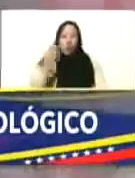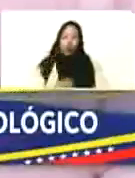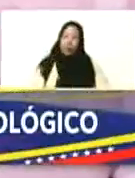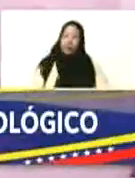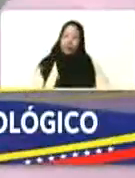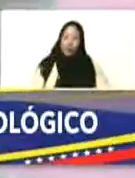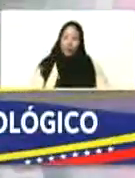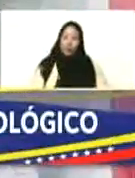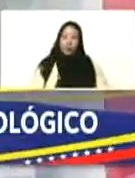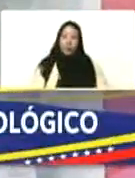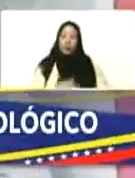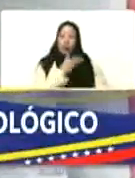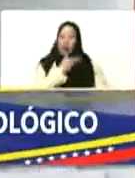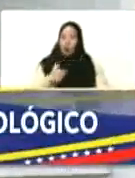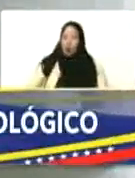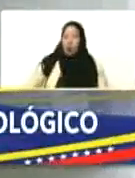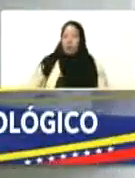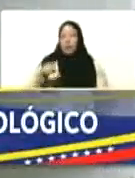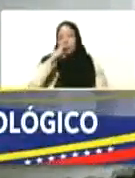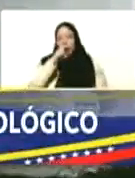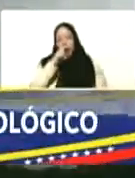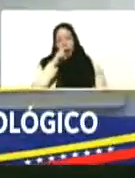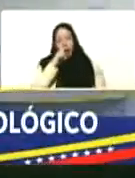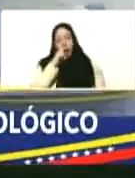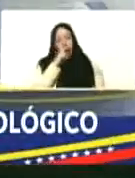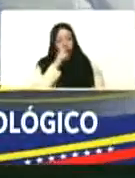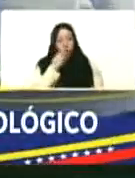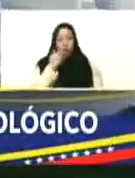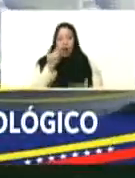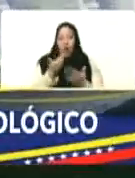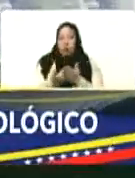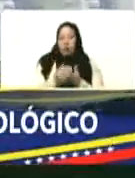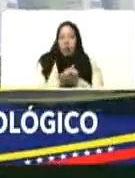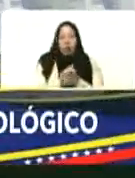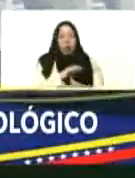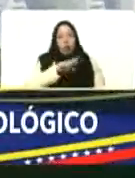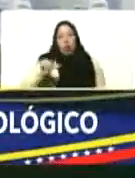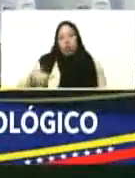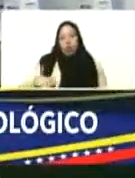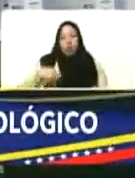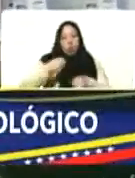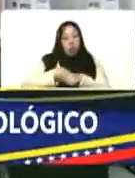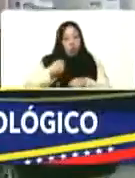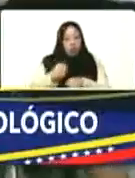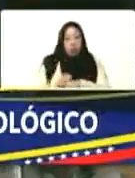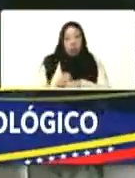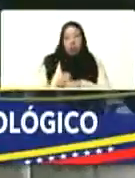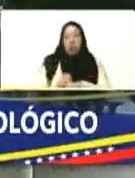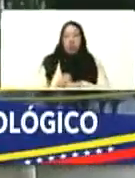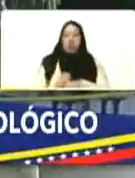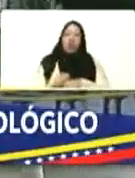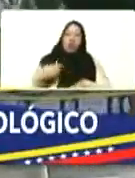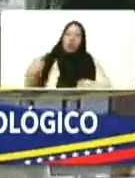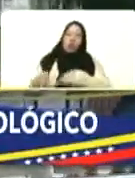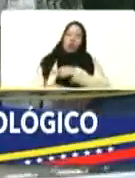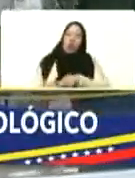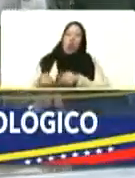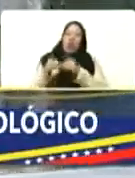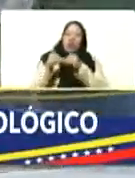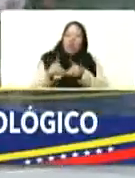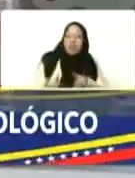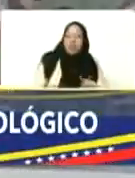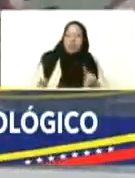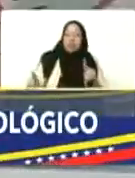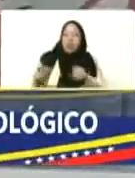así, presidente. Agradecemos la confianza que usted está depositando en nosotras en que realicemos la distribución de